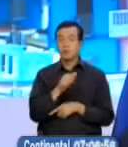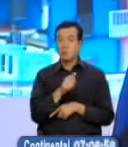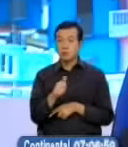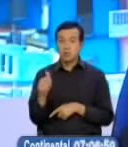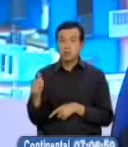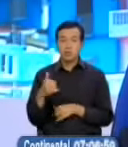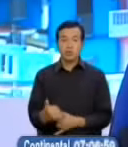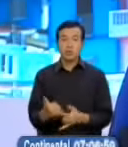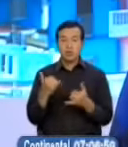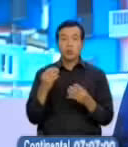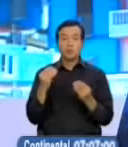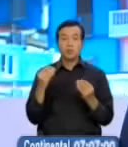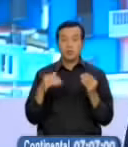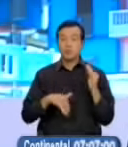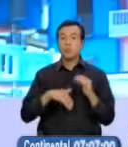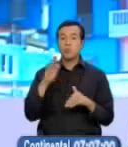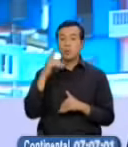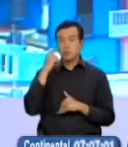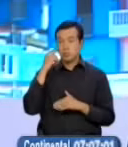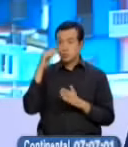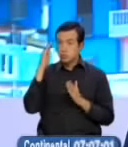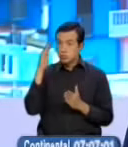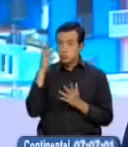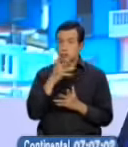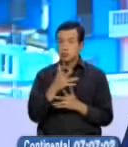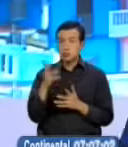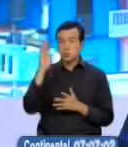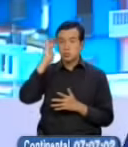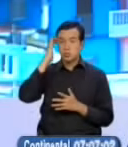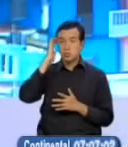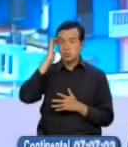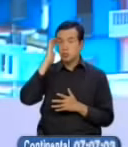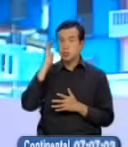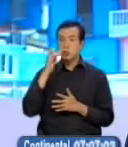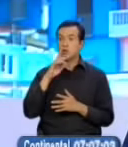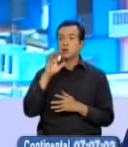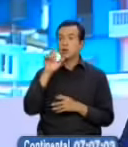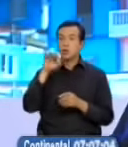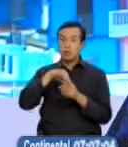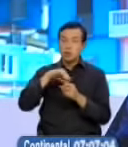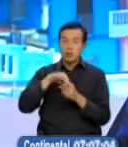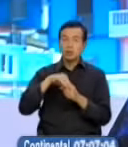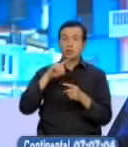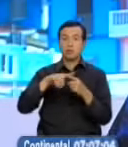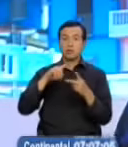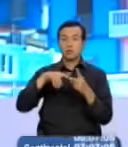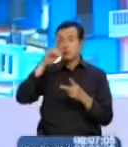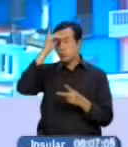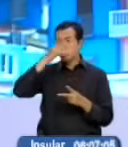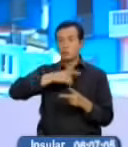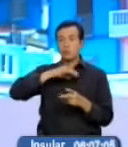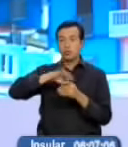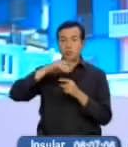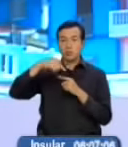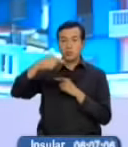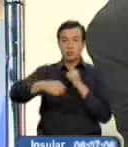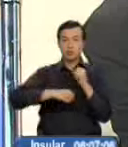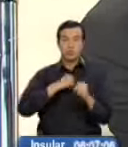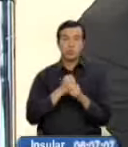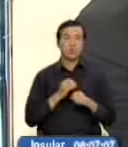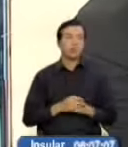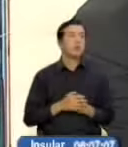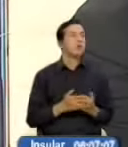tenga en este momento mucho más la atención concentrada en esa preocupación que en la electoral y en la decisión de voto para el próximo año. Ahora, ¿cuáles son